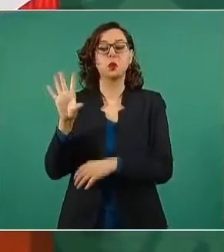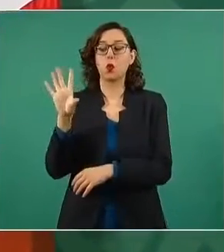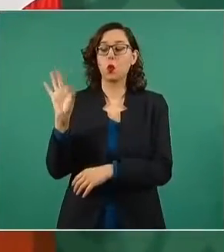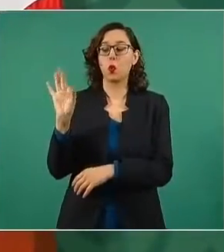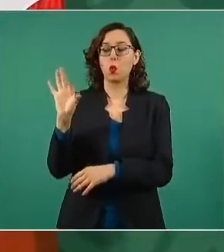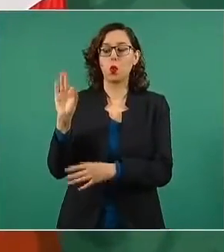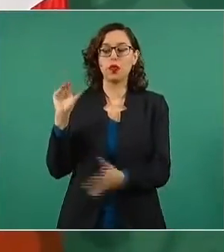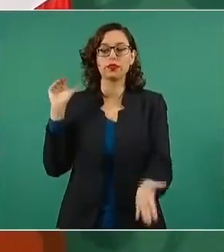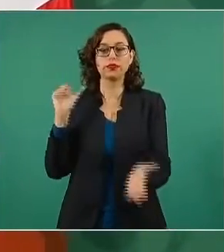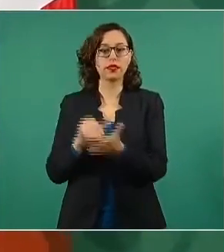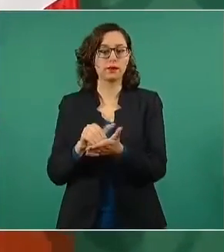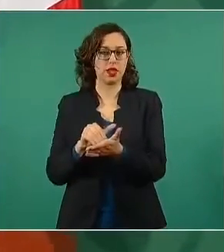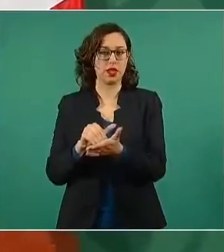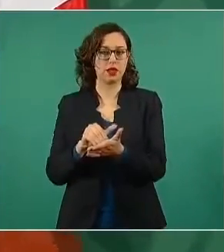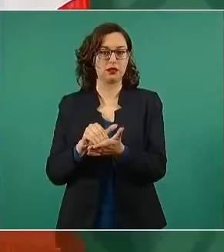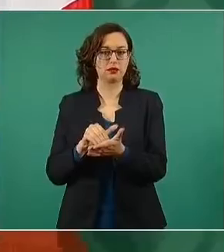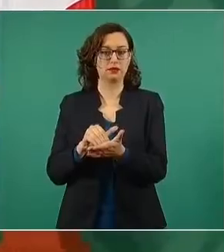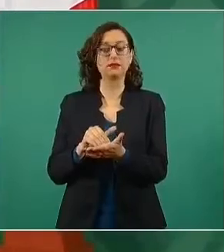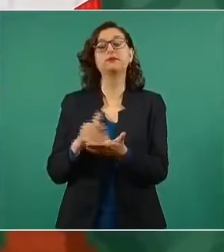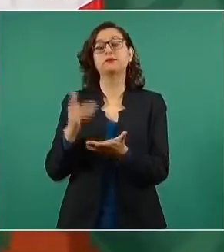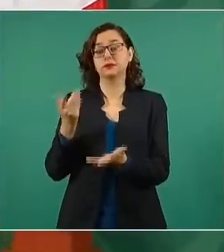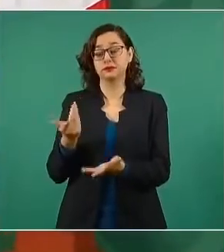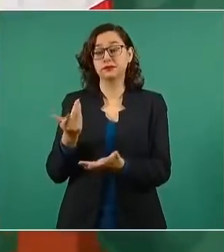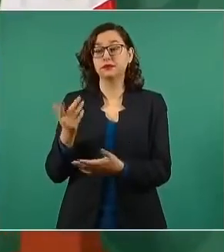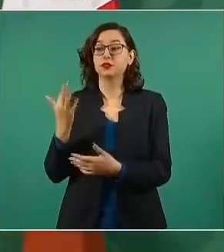mitad eran administrativos,